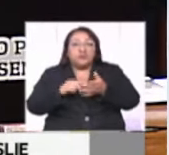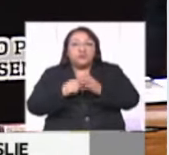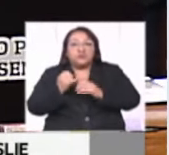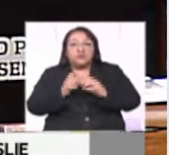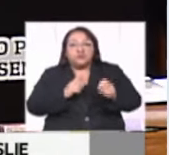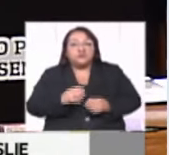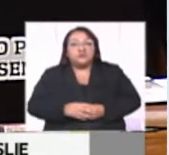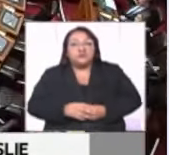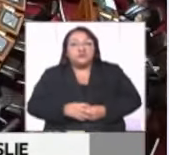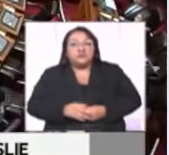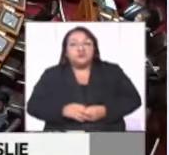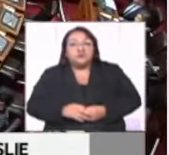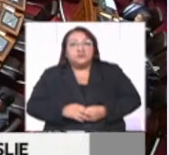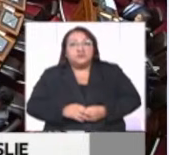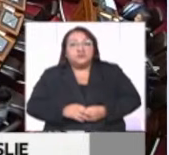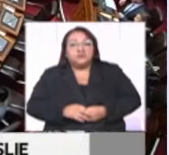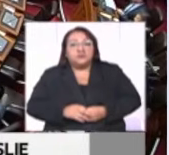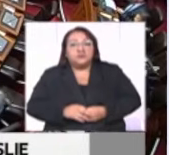por debatido.